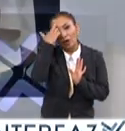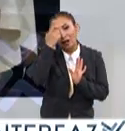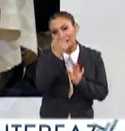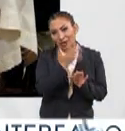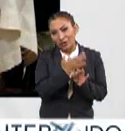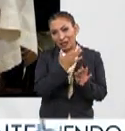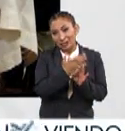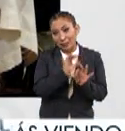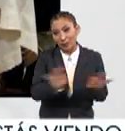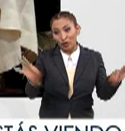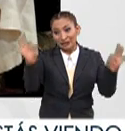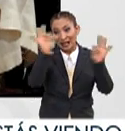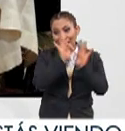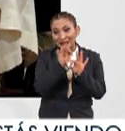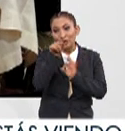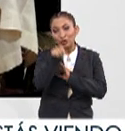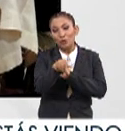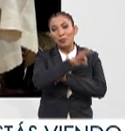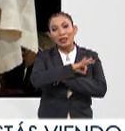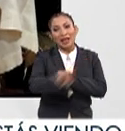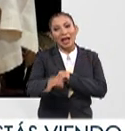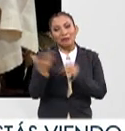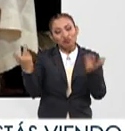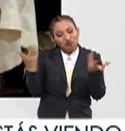este momento tan importante en el que usted pudo